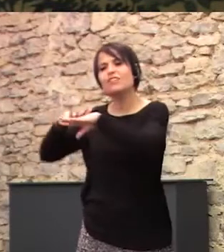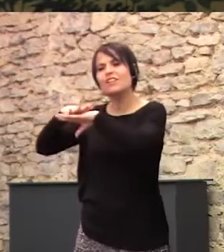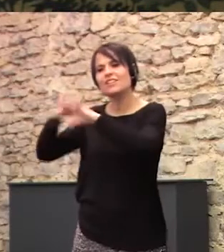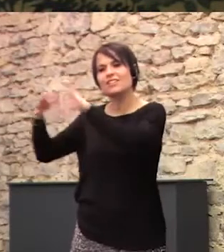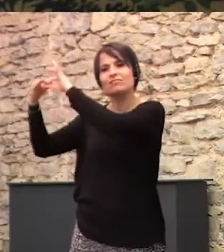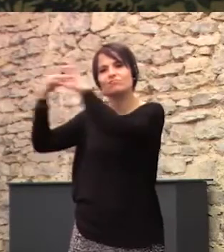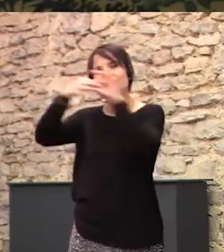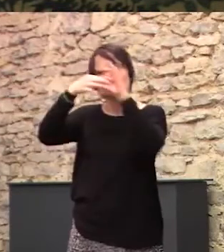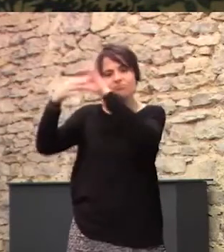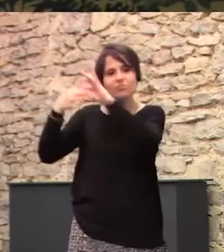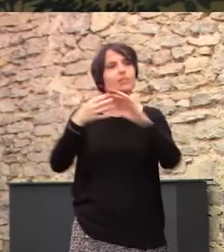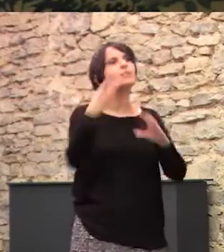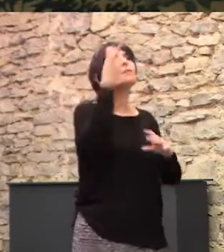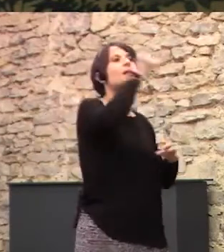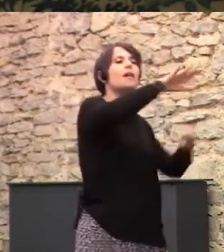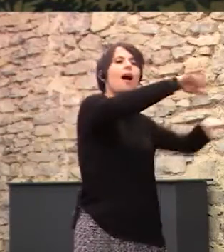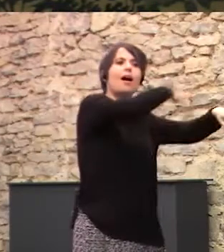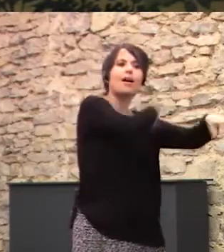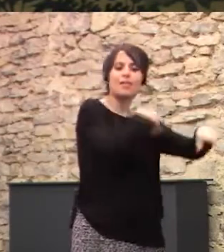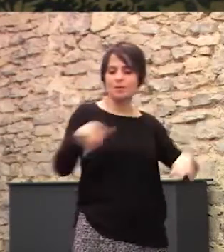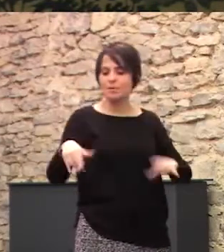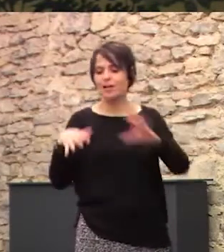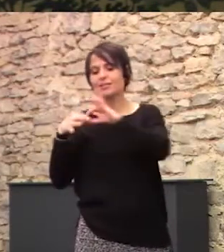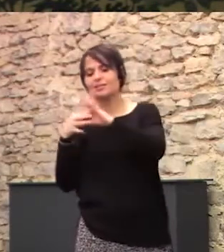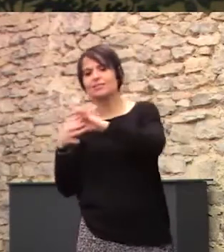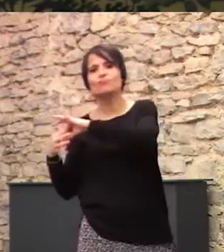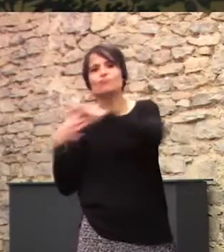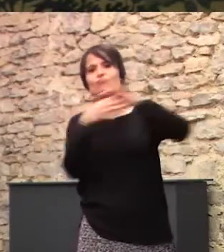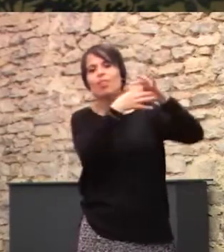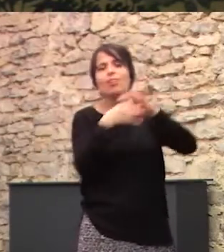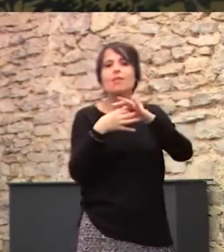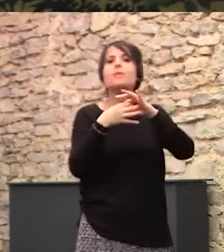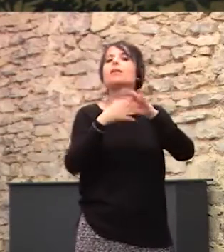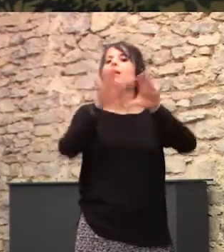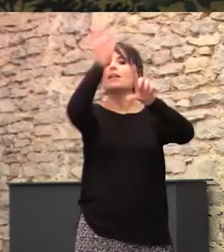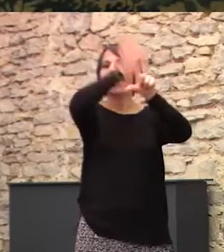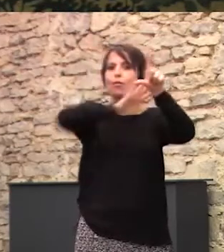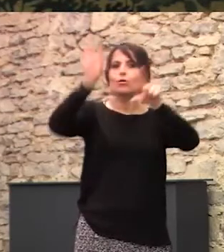conexiones académicas activistas nacionales e internacionales.